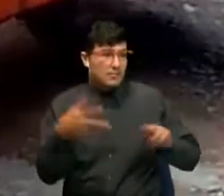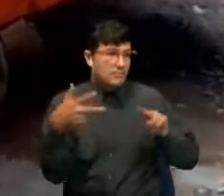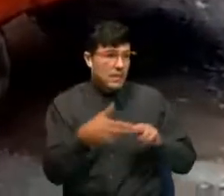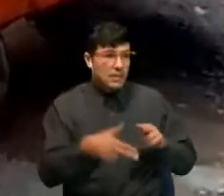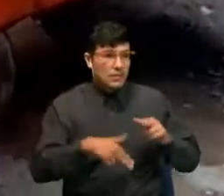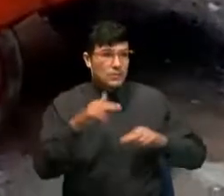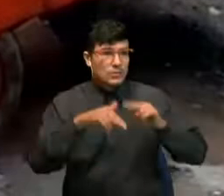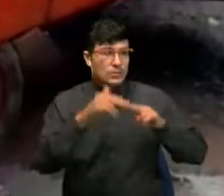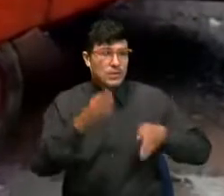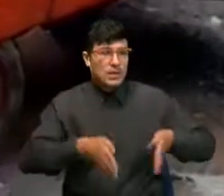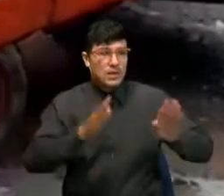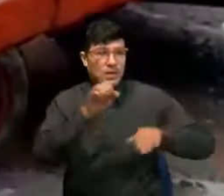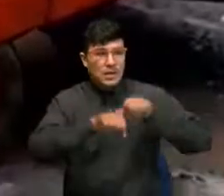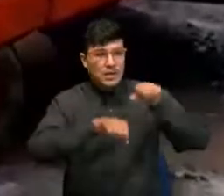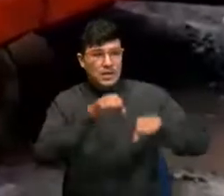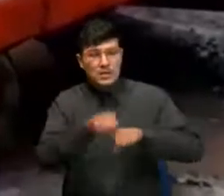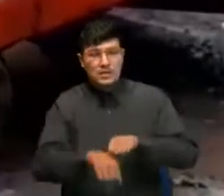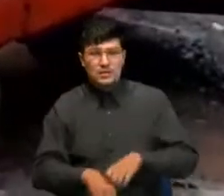cicloruta